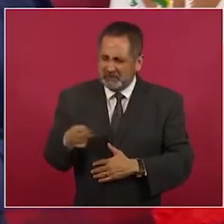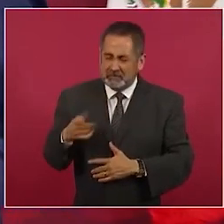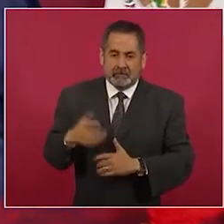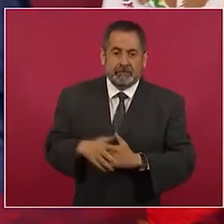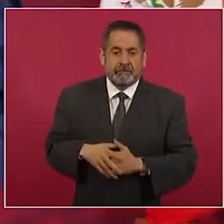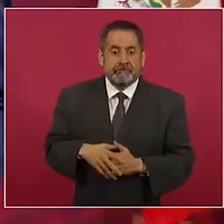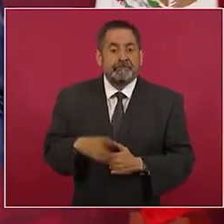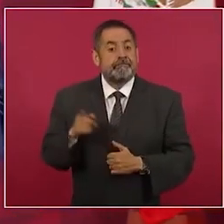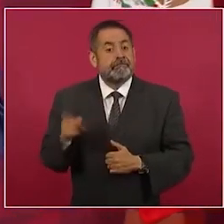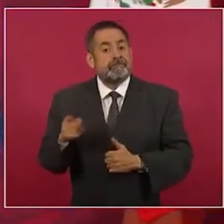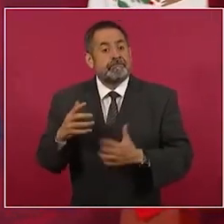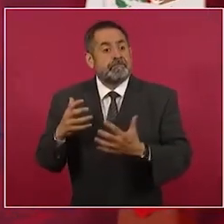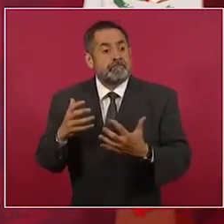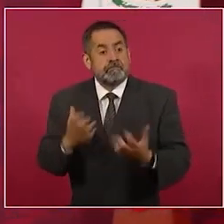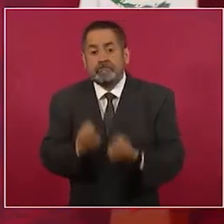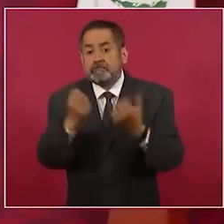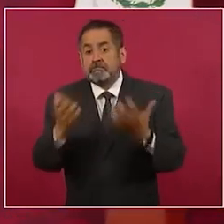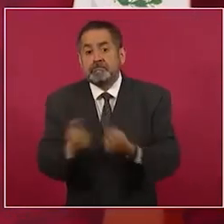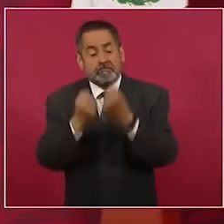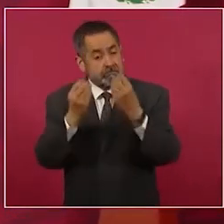Por ella se salvaron muchos